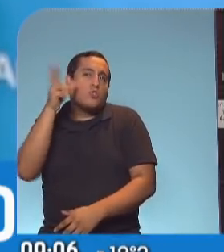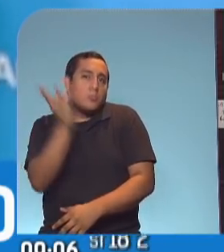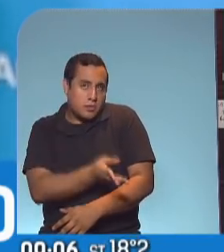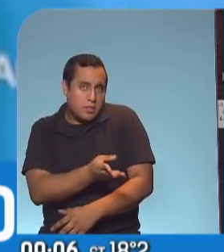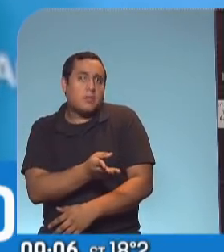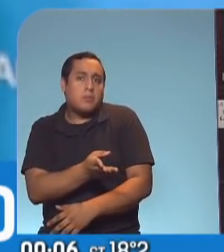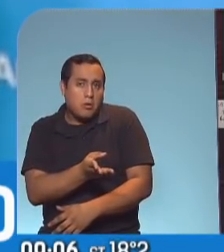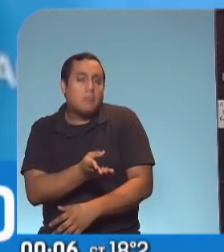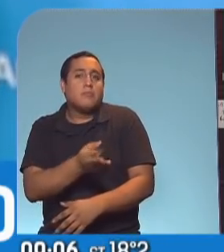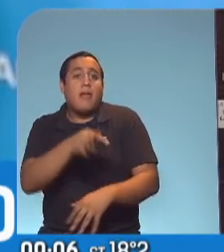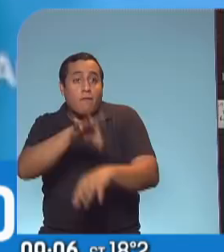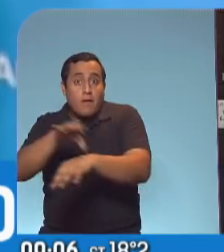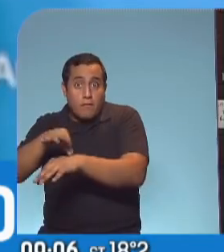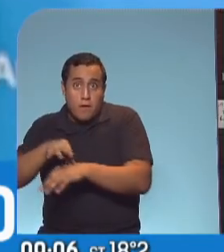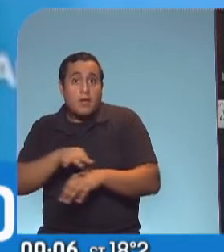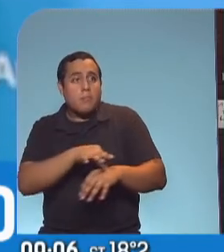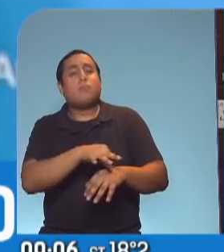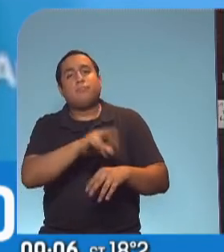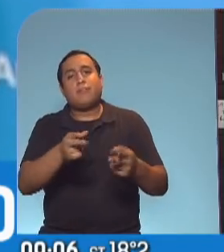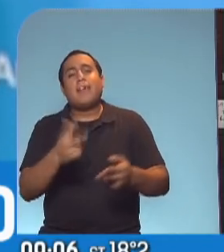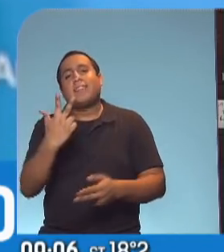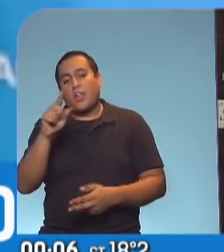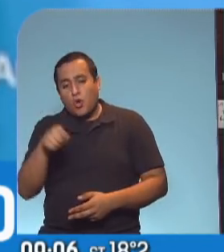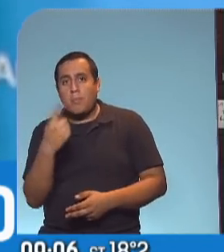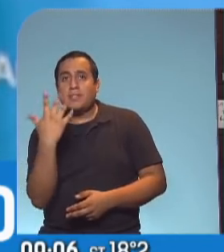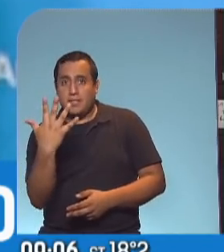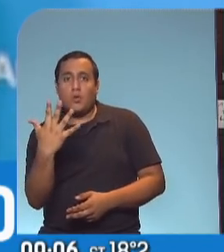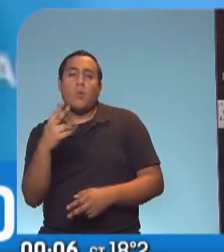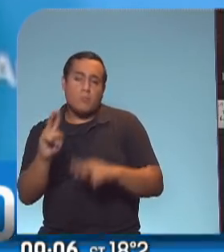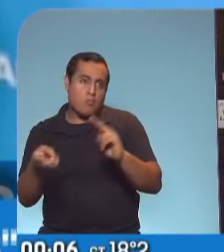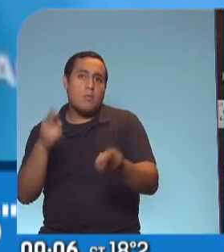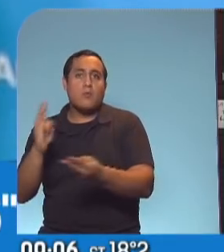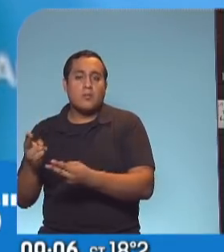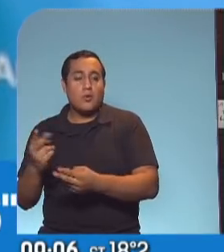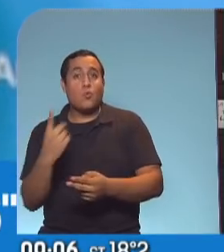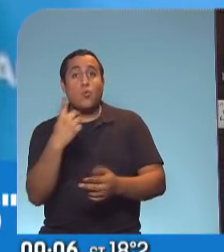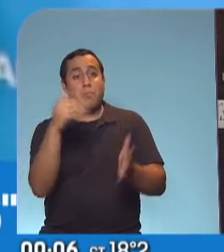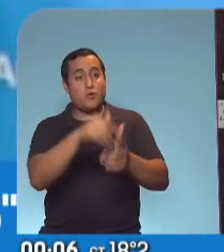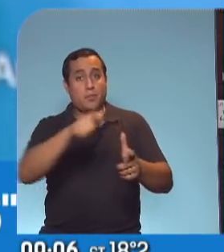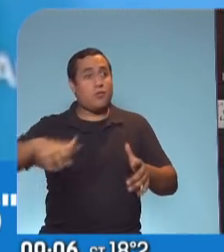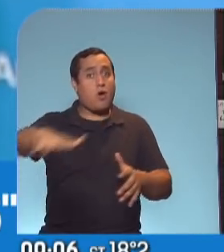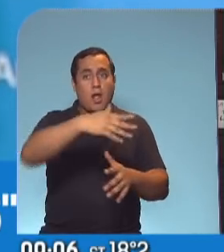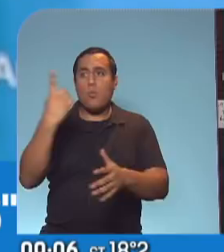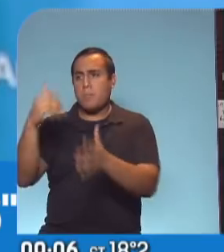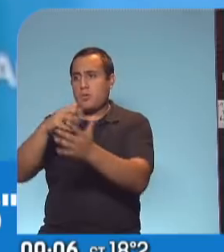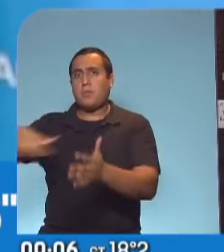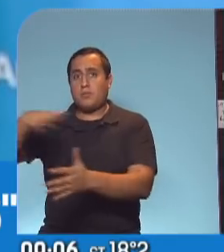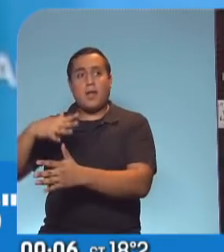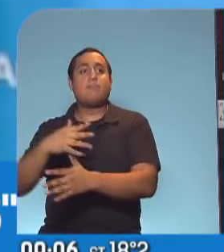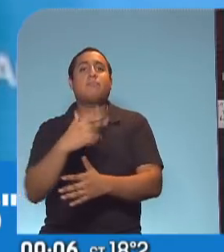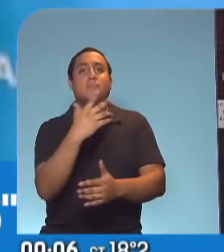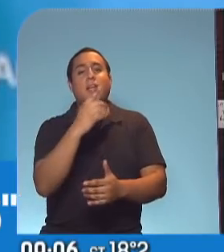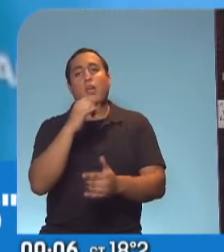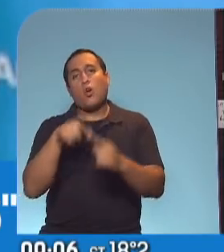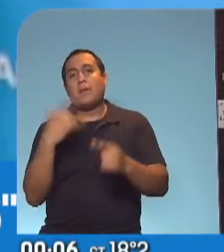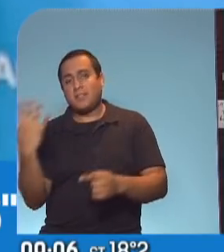4,8% de los casos confirmados. 3,5 fallecimientos tenemos cada millón de habitantes en todo nuestro país, con una edad promedio